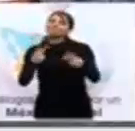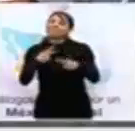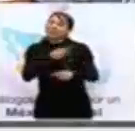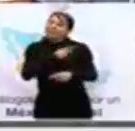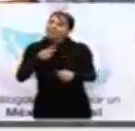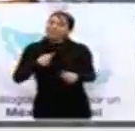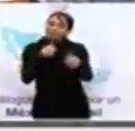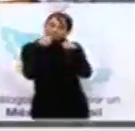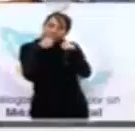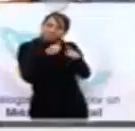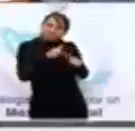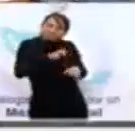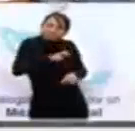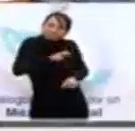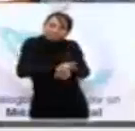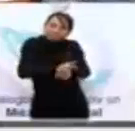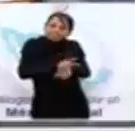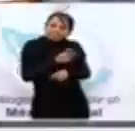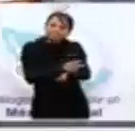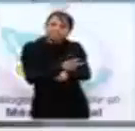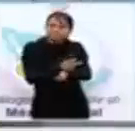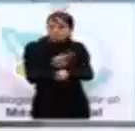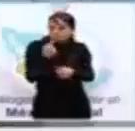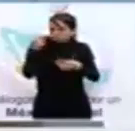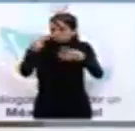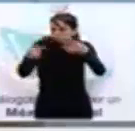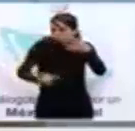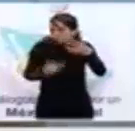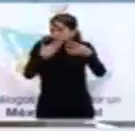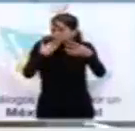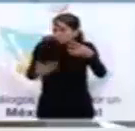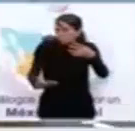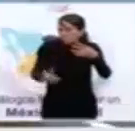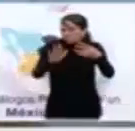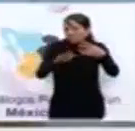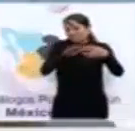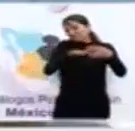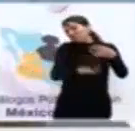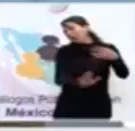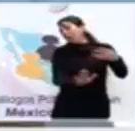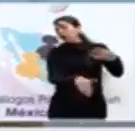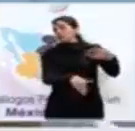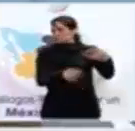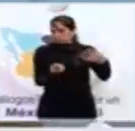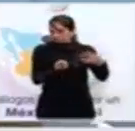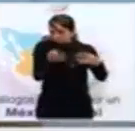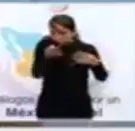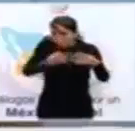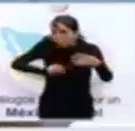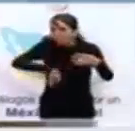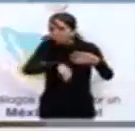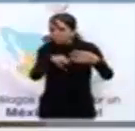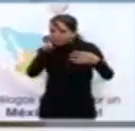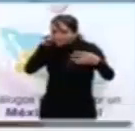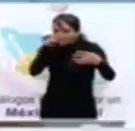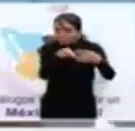nada despreciable, ¿no?, y entonces yo lo pondría ahí, ¿no? El segundo elemento que